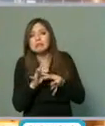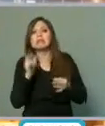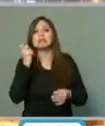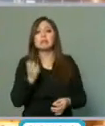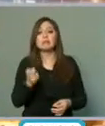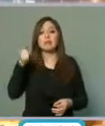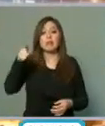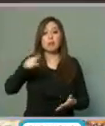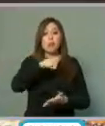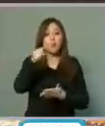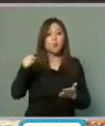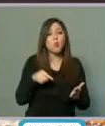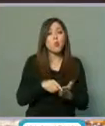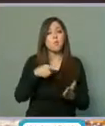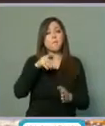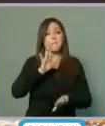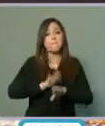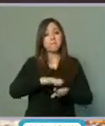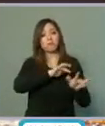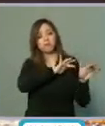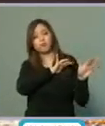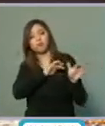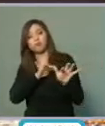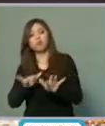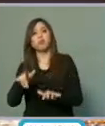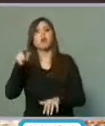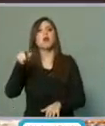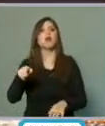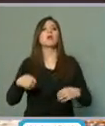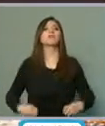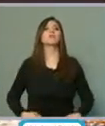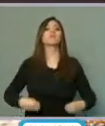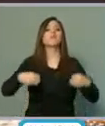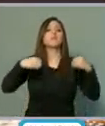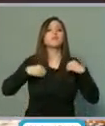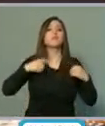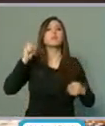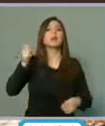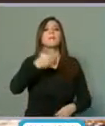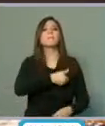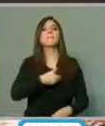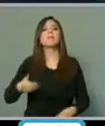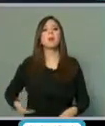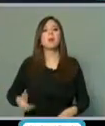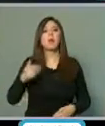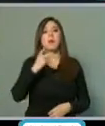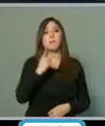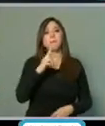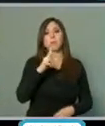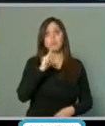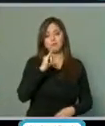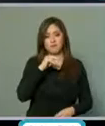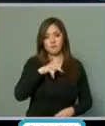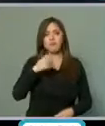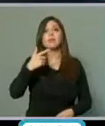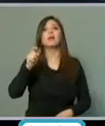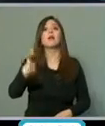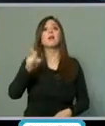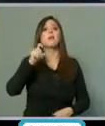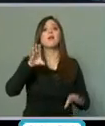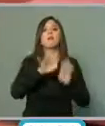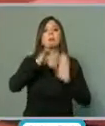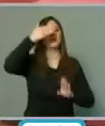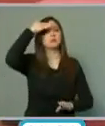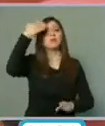casa madre, es que la residencia del presidente Putin, ¿no? También está allá. Él sabe en dónde